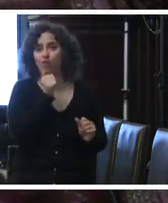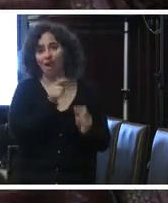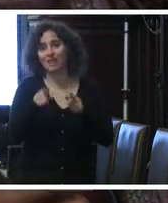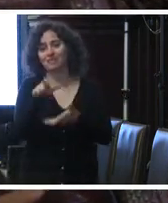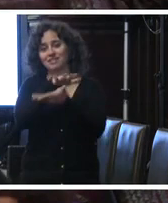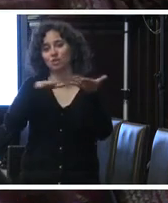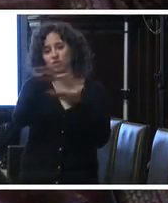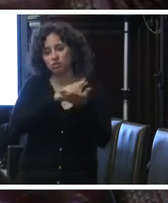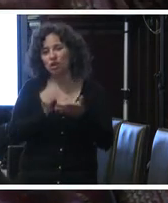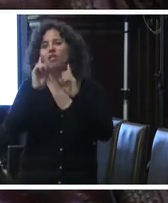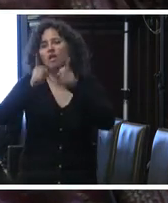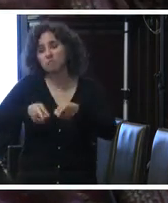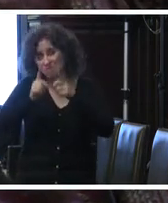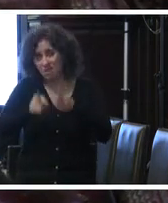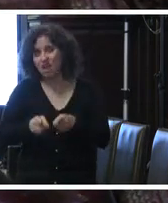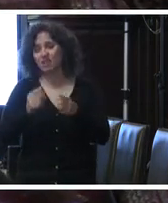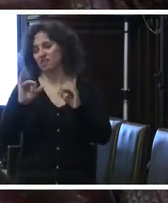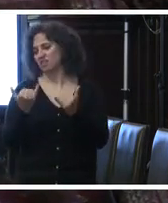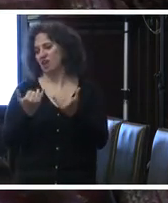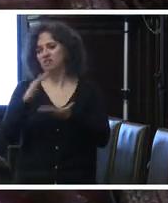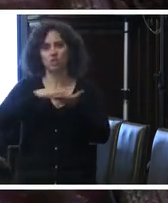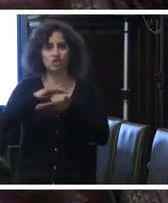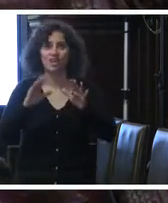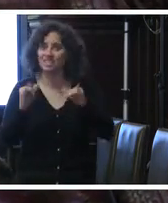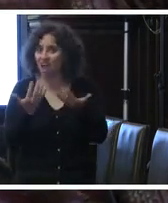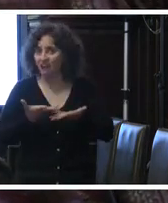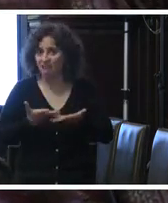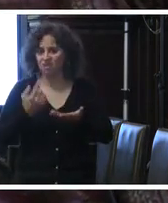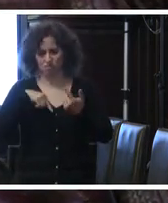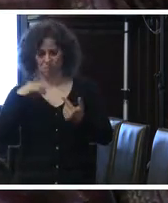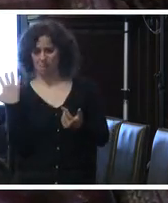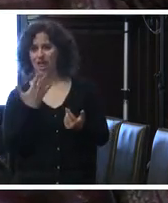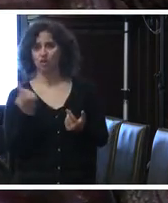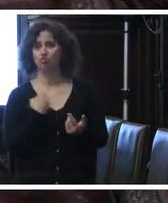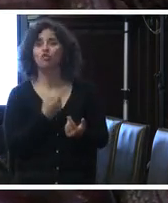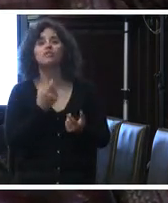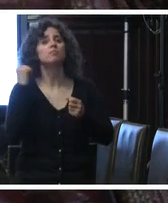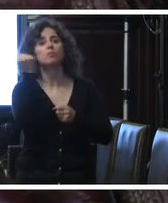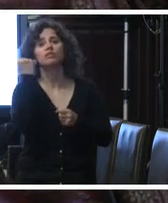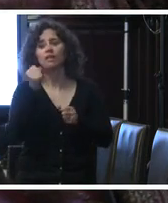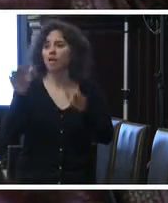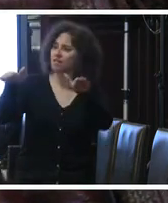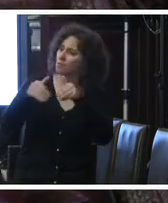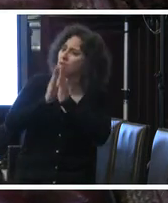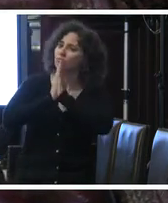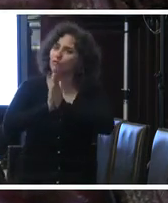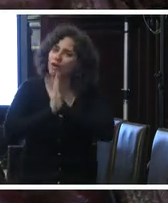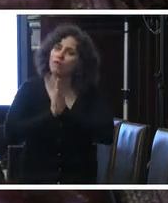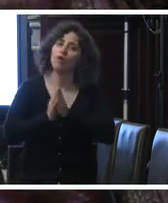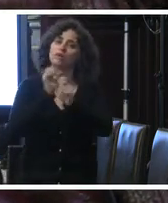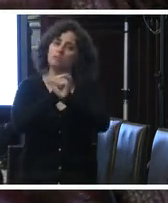además del contexto y la coyuntura que ya vivimos, ¿no? Entonces, para nosotras sí es importantísimo hacer un llamado de que se